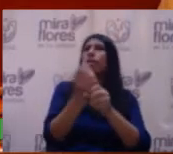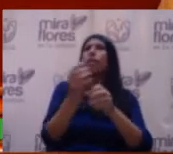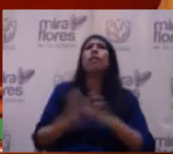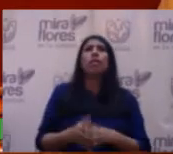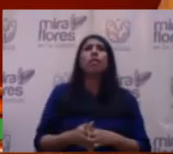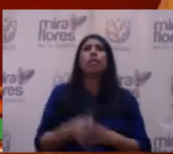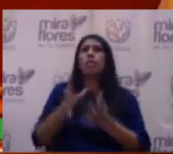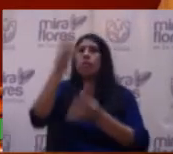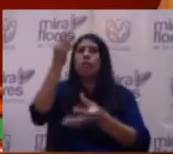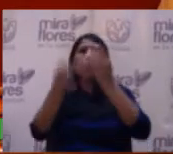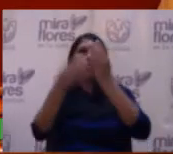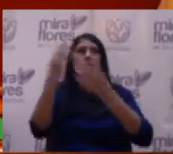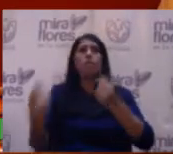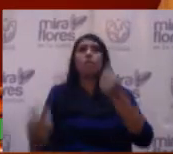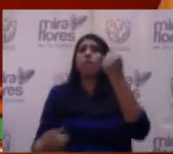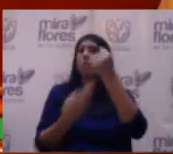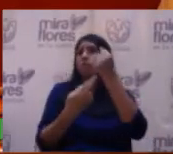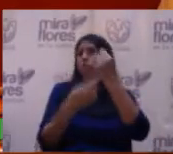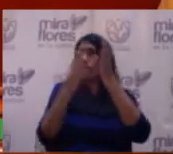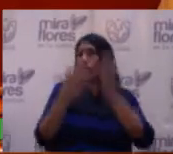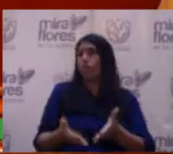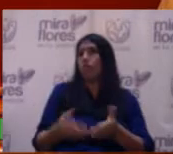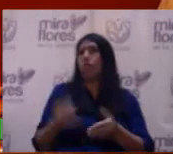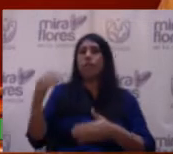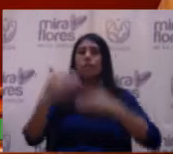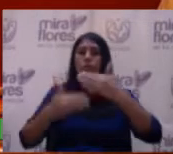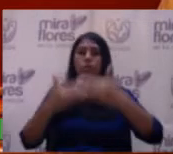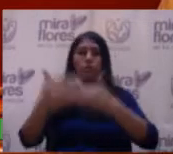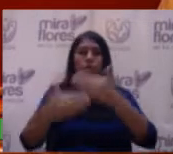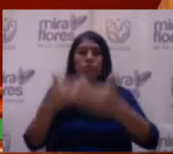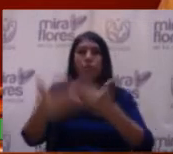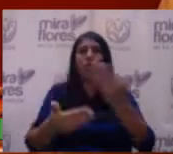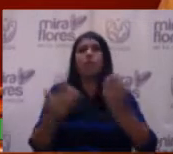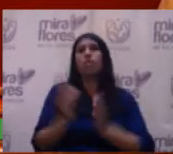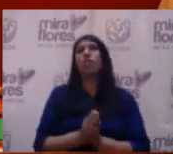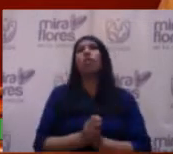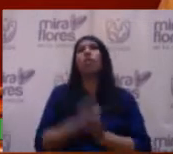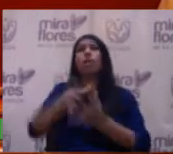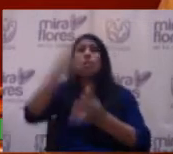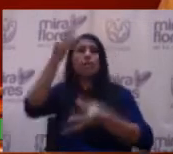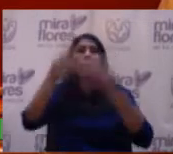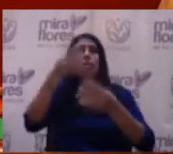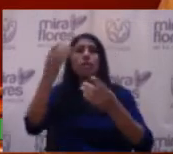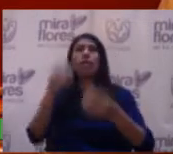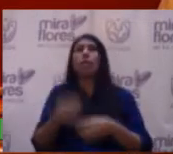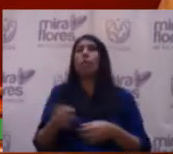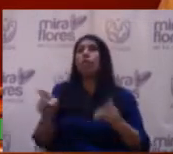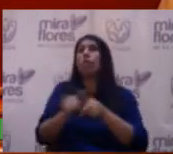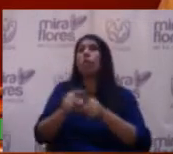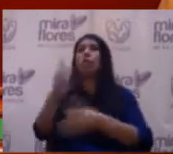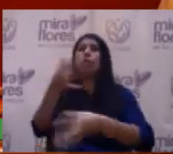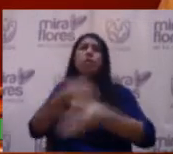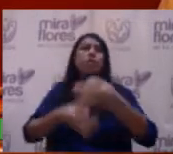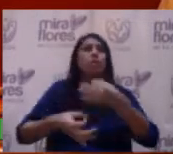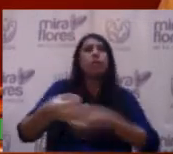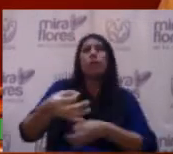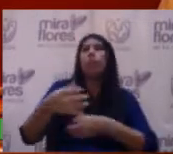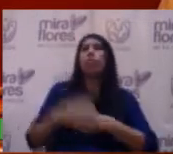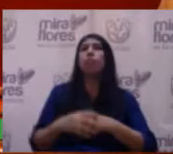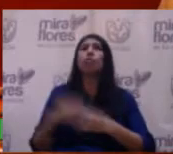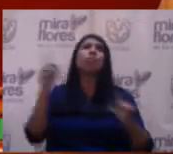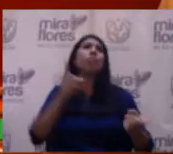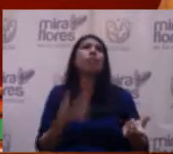jóvenes regidores. En ese proceso de formación no solamente hay formación, sino un intercambio de pareceres o de